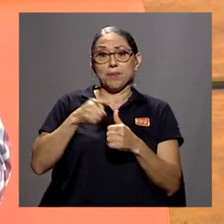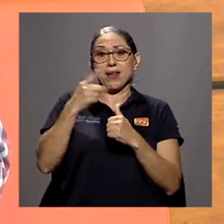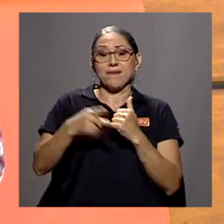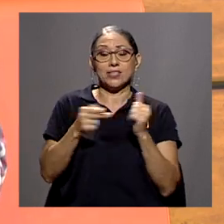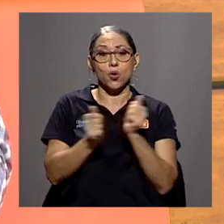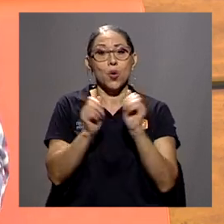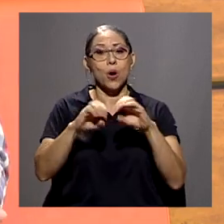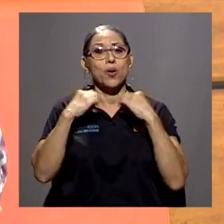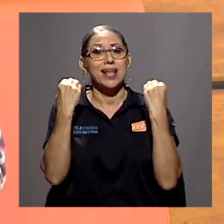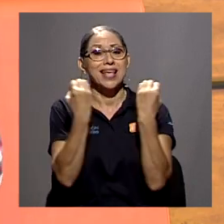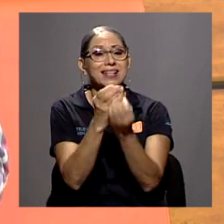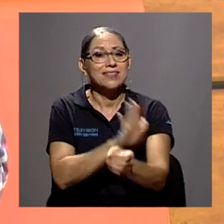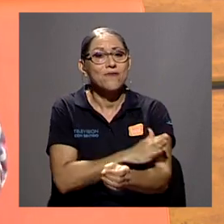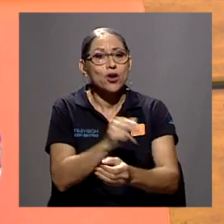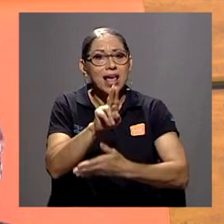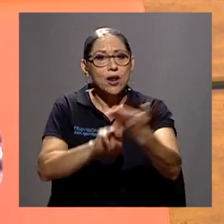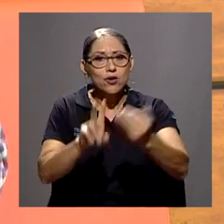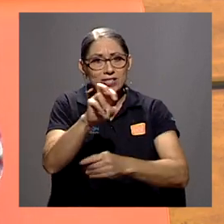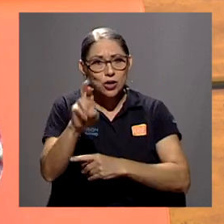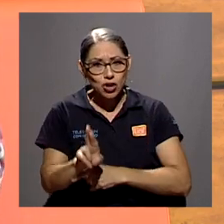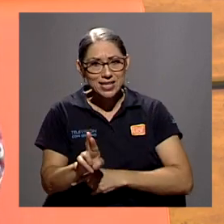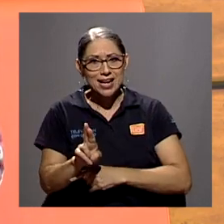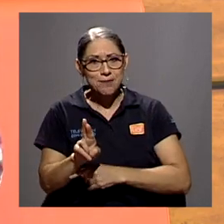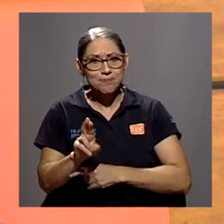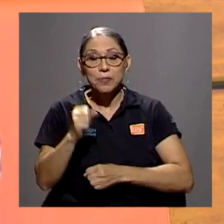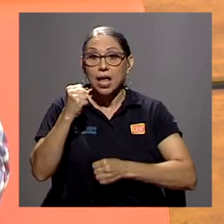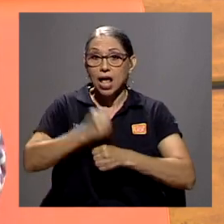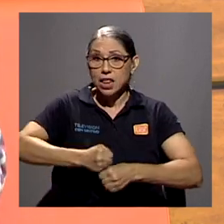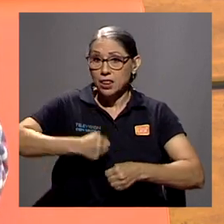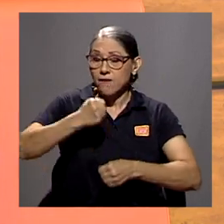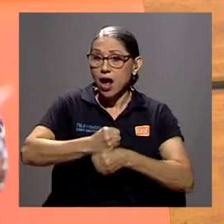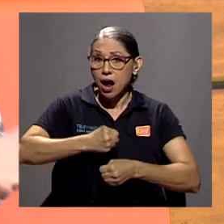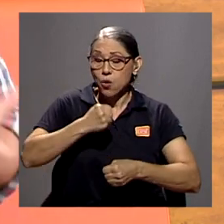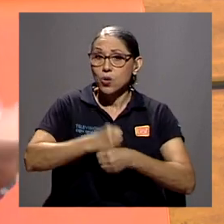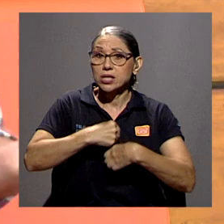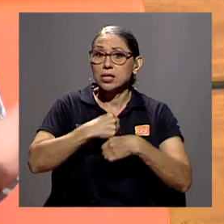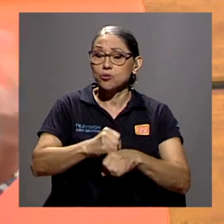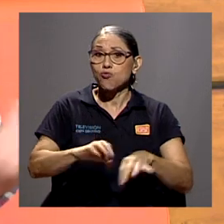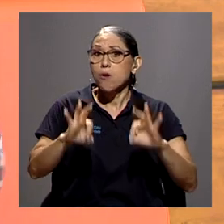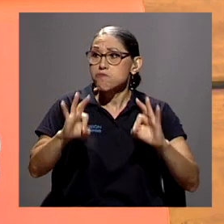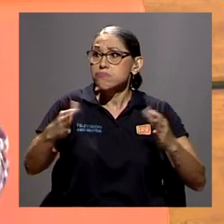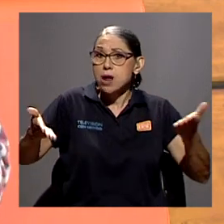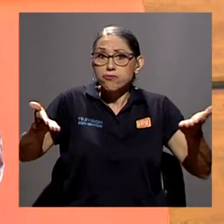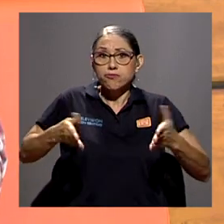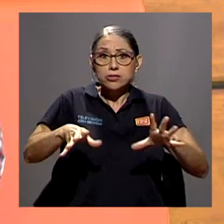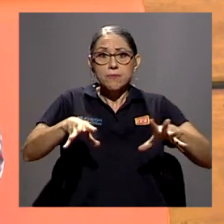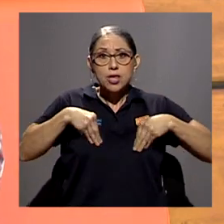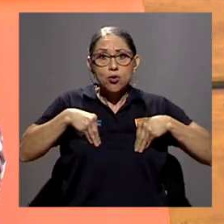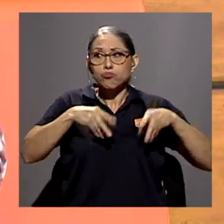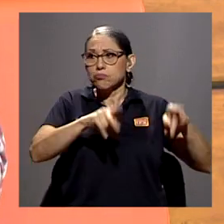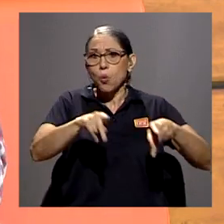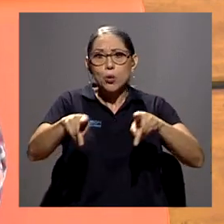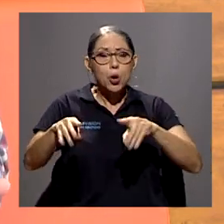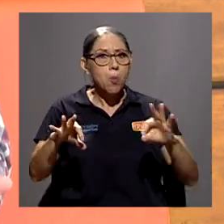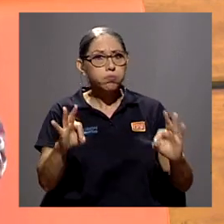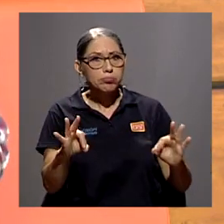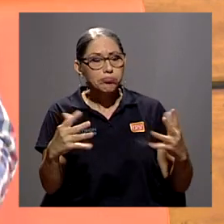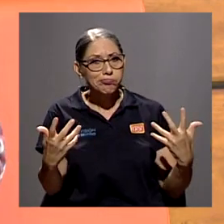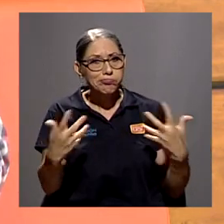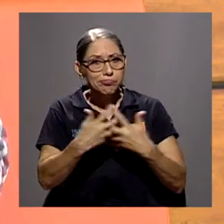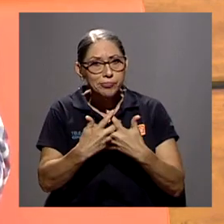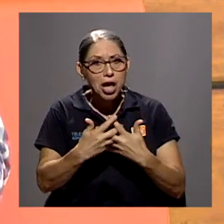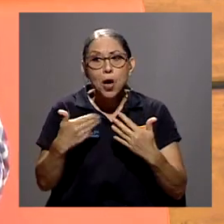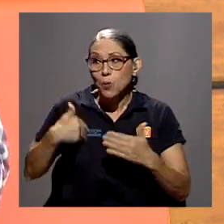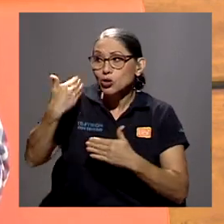línea de costa rica y bueno el trabajo fue fue muy bien recibido vemos por el público entonces posteriormente